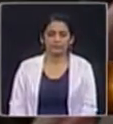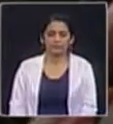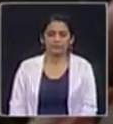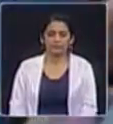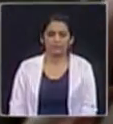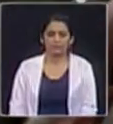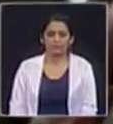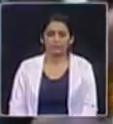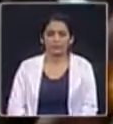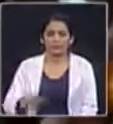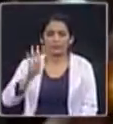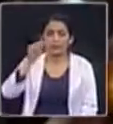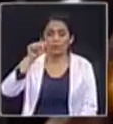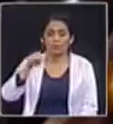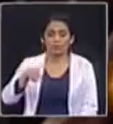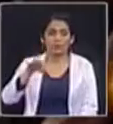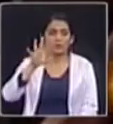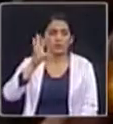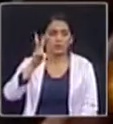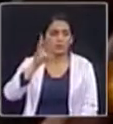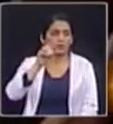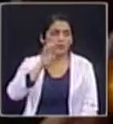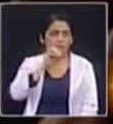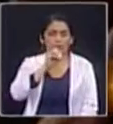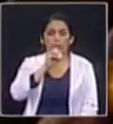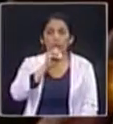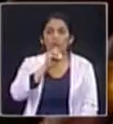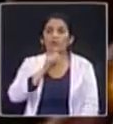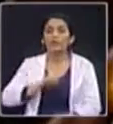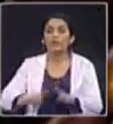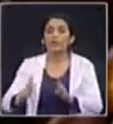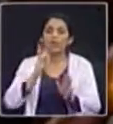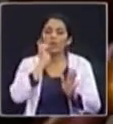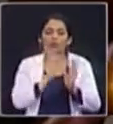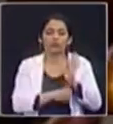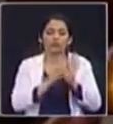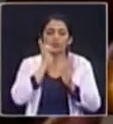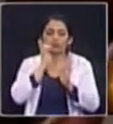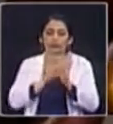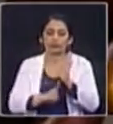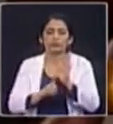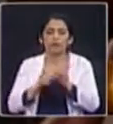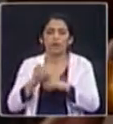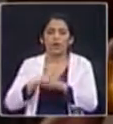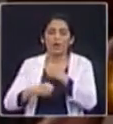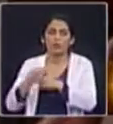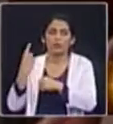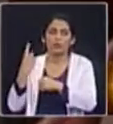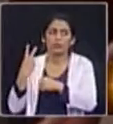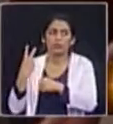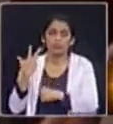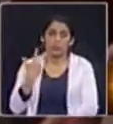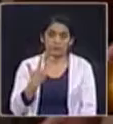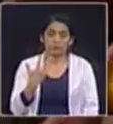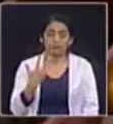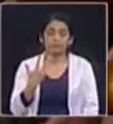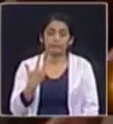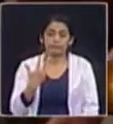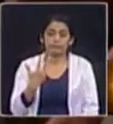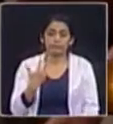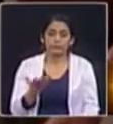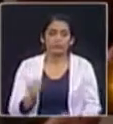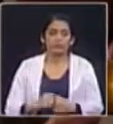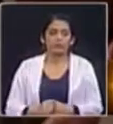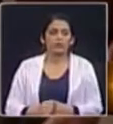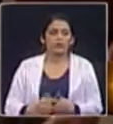de 4.600 casos que se encuentran en denuncias de los últimos 3 años, denunciados, pero muchas